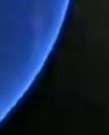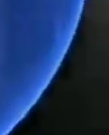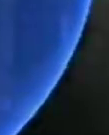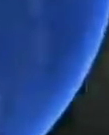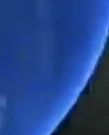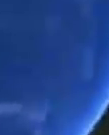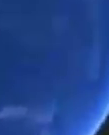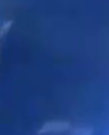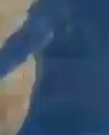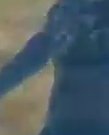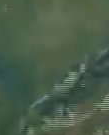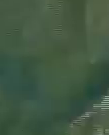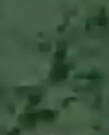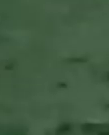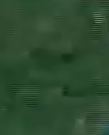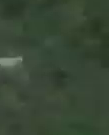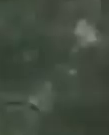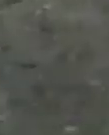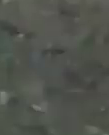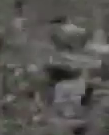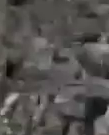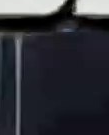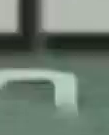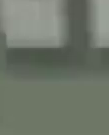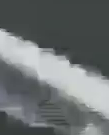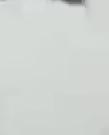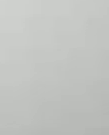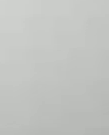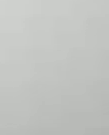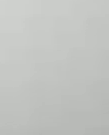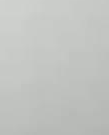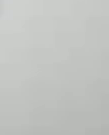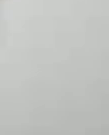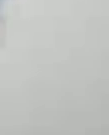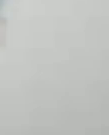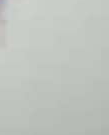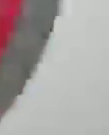Levantemos nuestra voz por nuestro